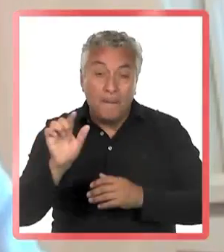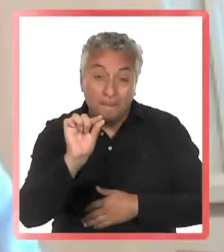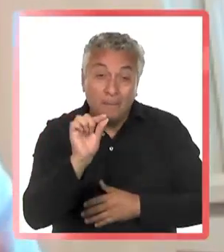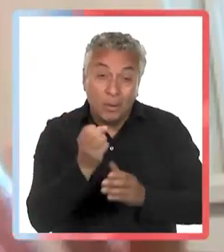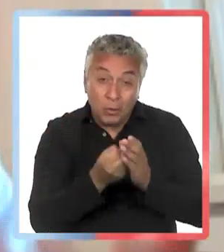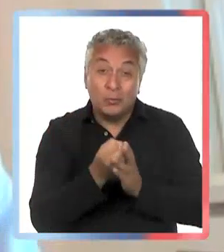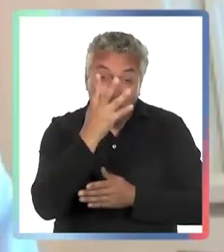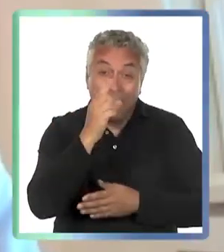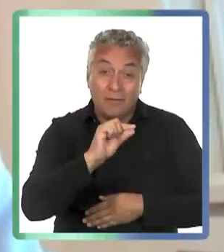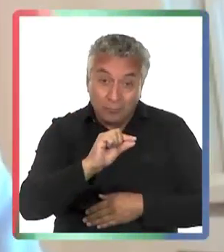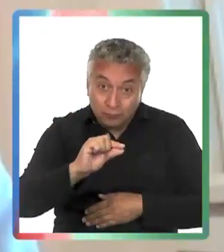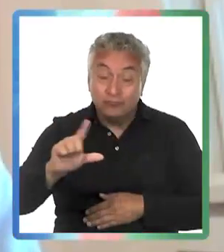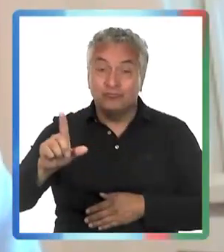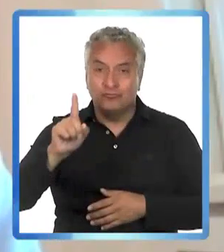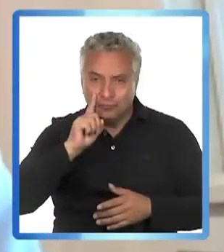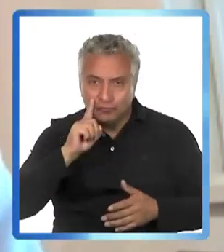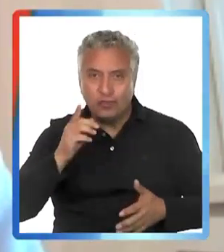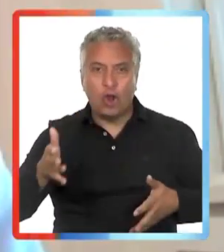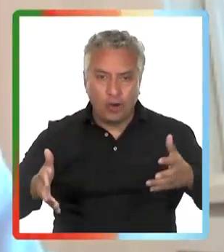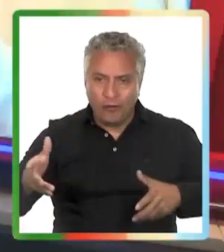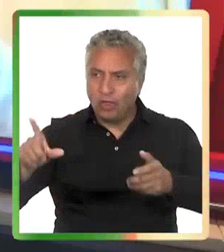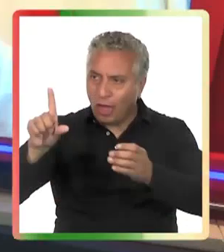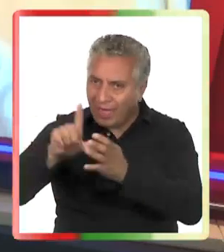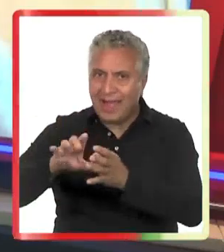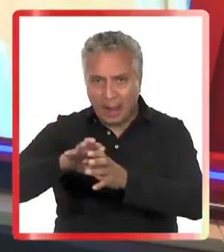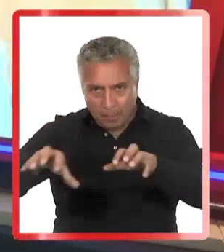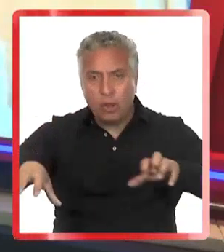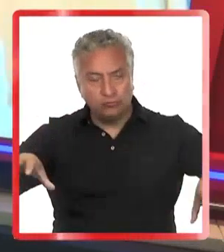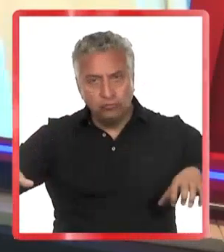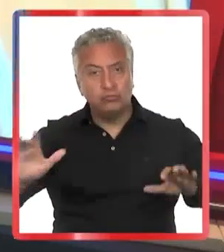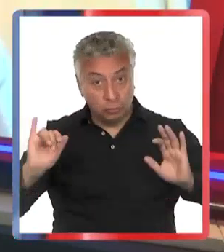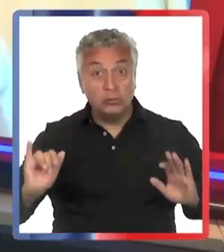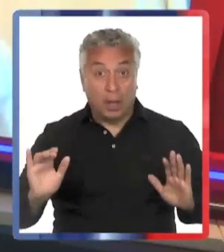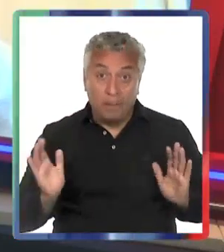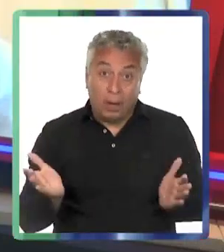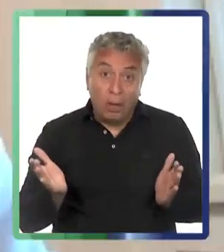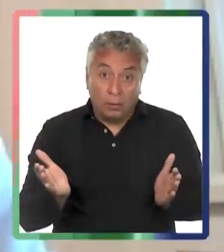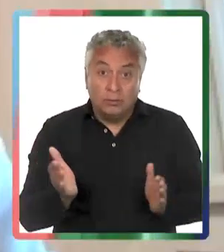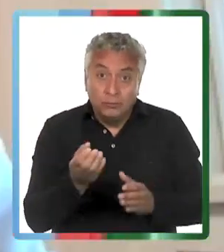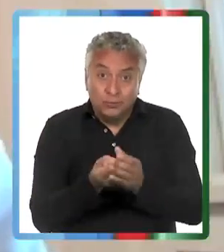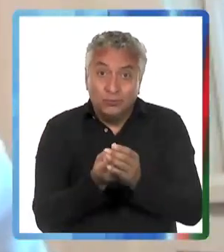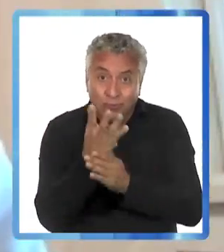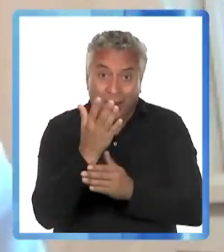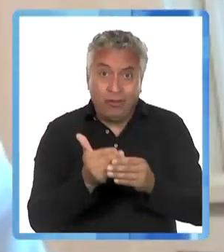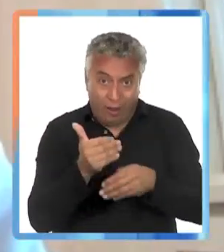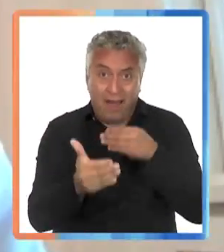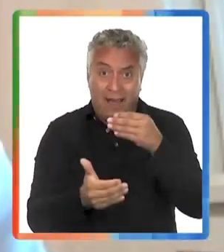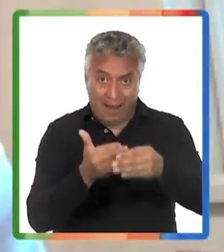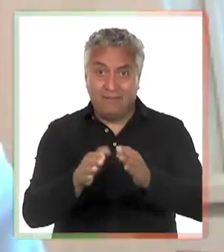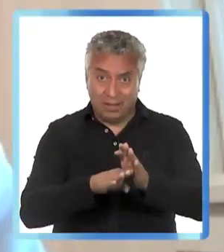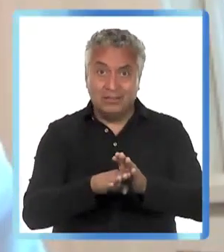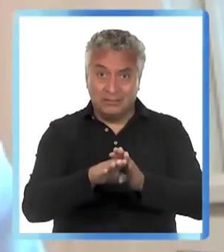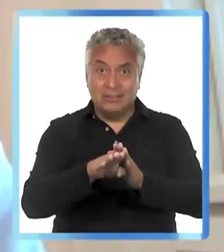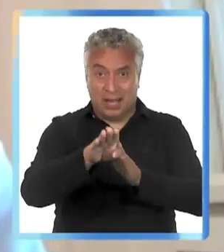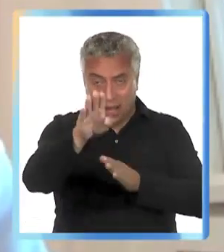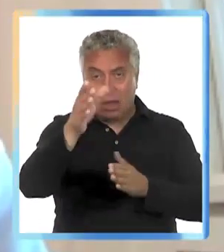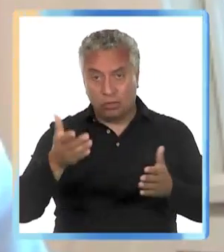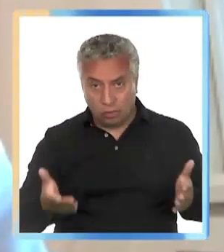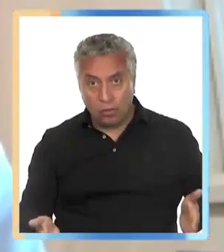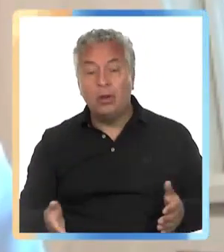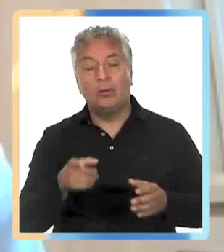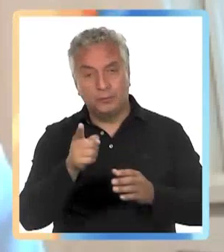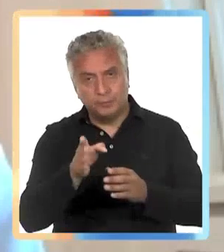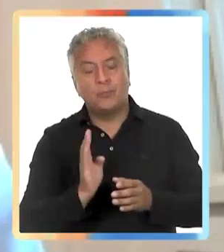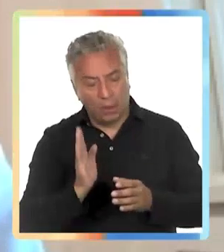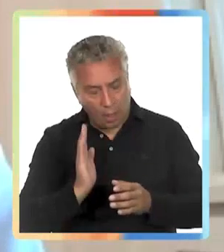poco frecuentes, ¿no es cierto? Hay que tener la implementación, tiene que haber un equipo local, obviamente, pero en el fondo esto sigue avanzando.